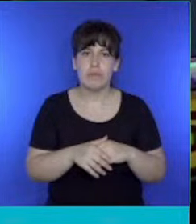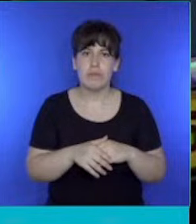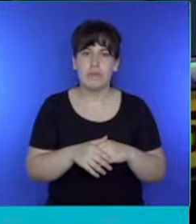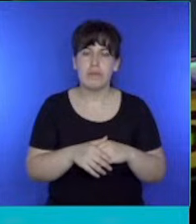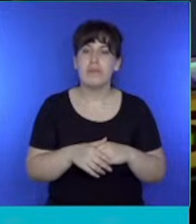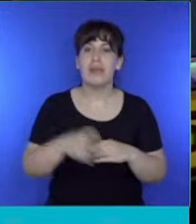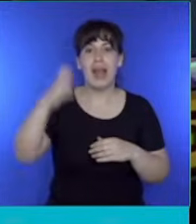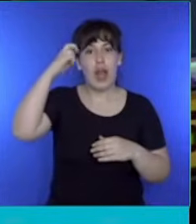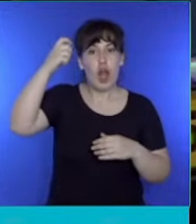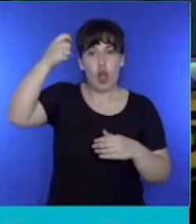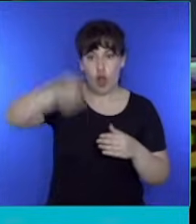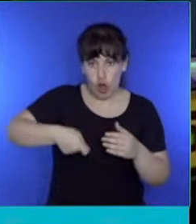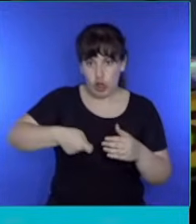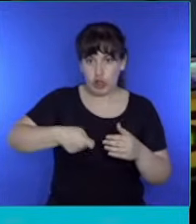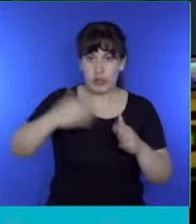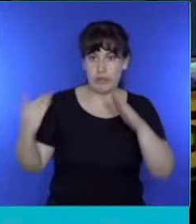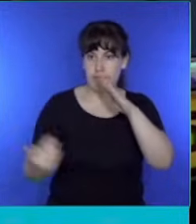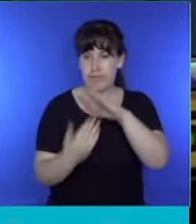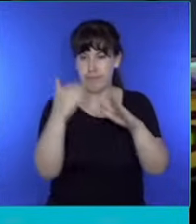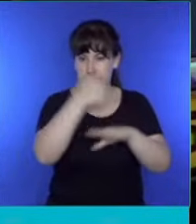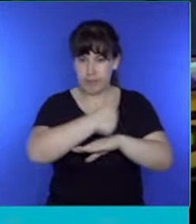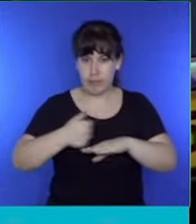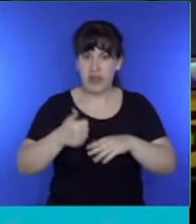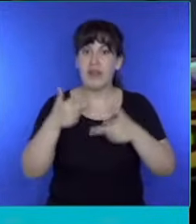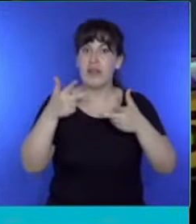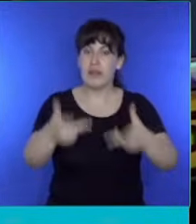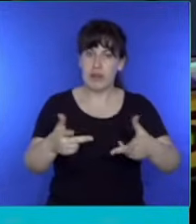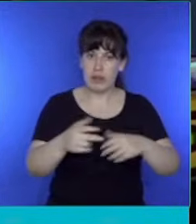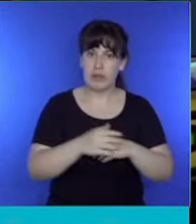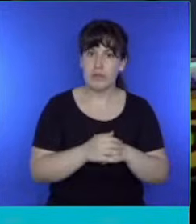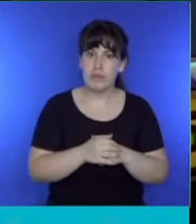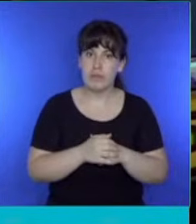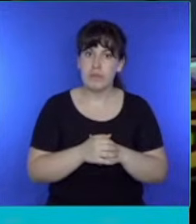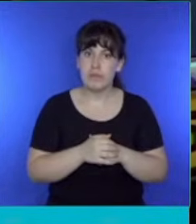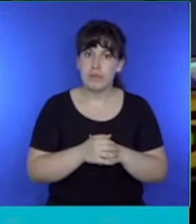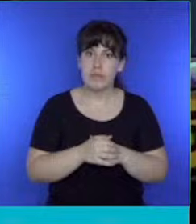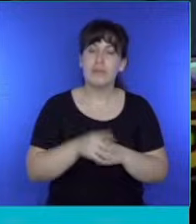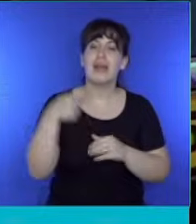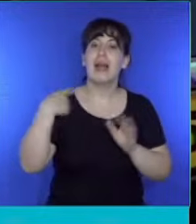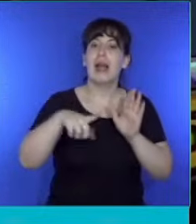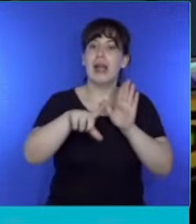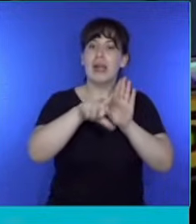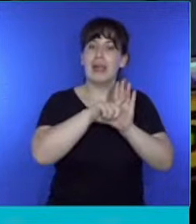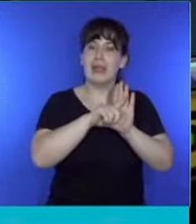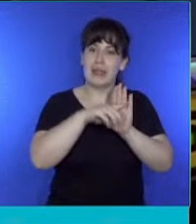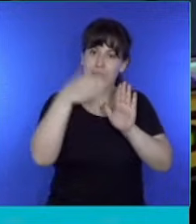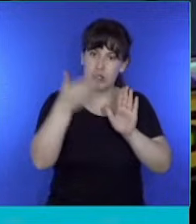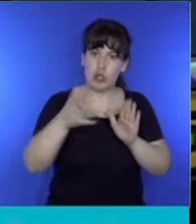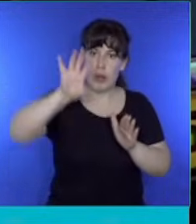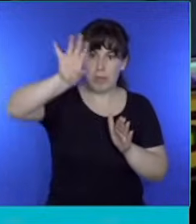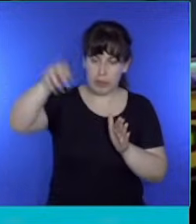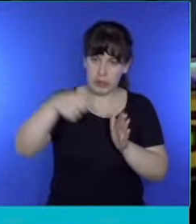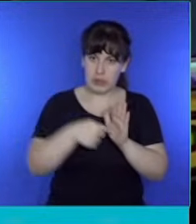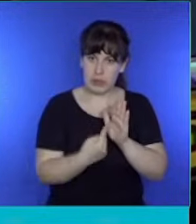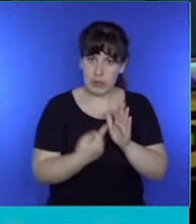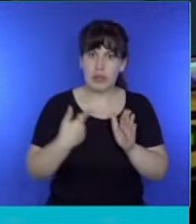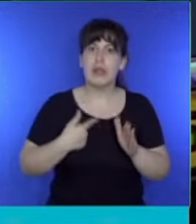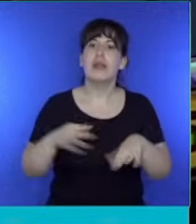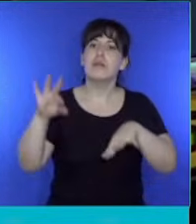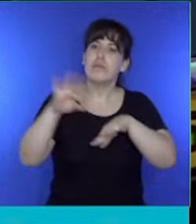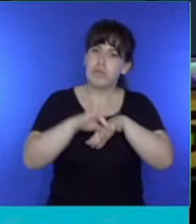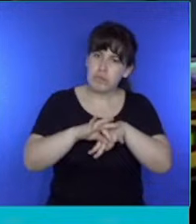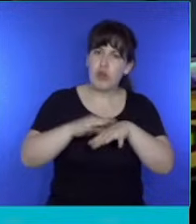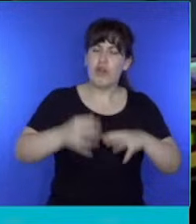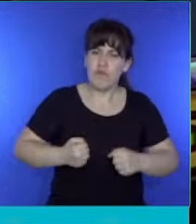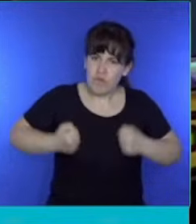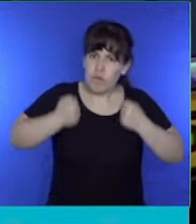La Corte Suprema dijo exhortar a la Honorable Legislatura de la Provincia de Buenos Aires a comprometer sus